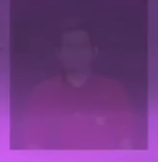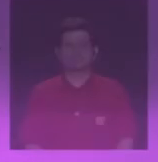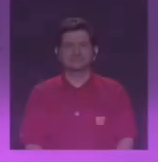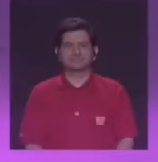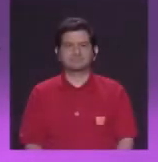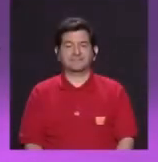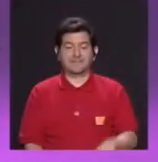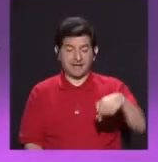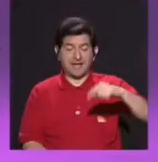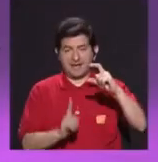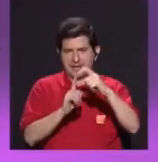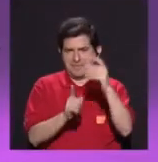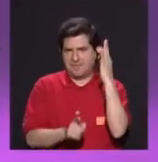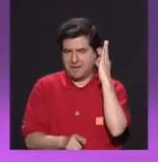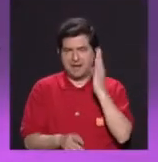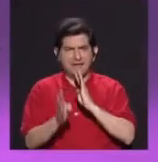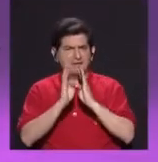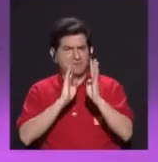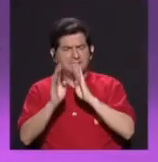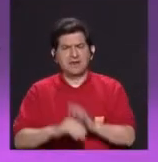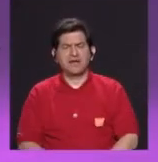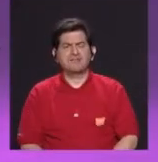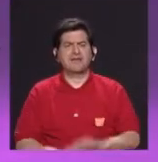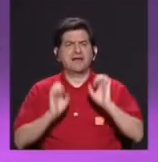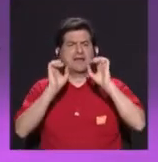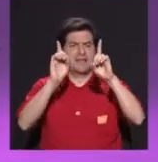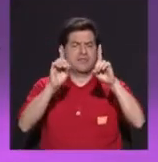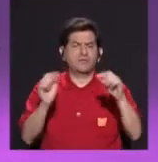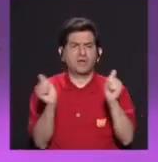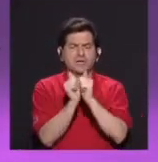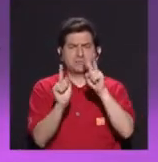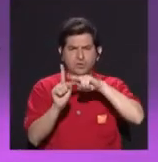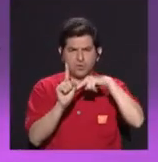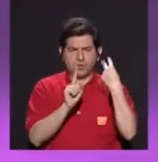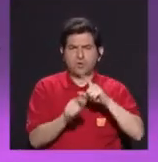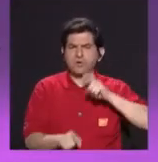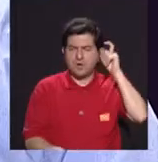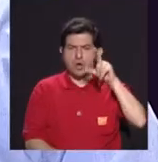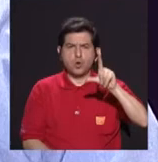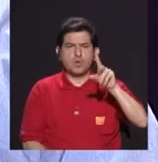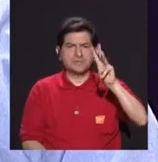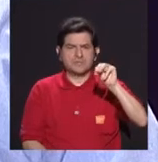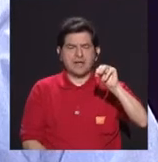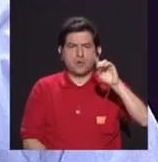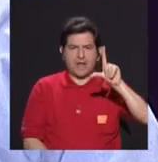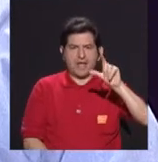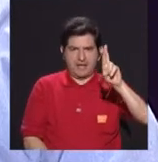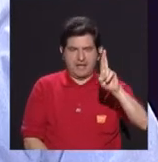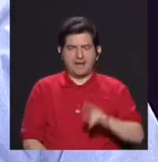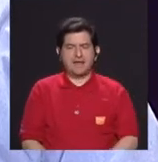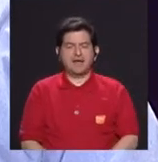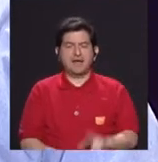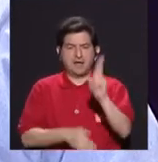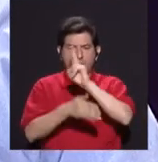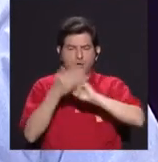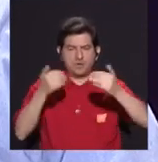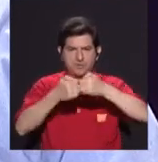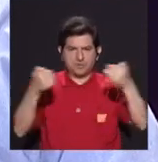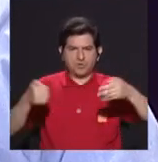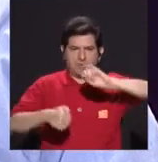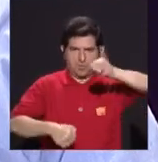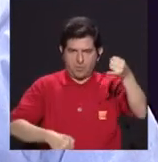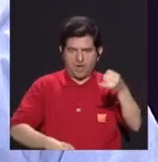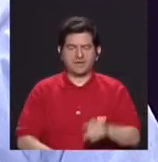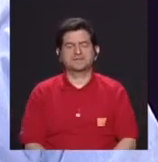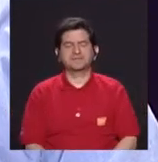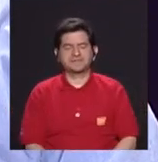estamos en palabra de mujer y estamos conversando sobre educación con perspectiva de género con luís manuel lara de la universidad autónoma de juárez muchas gracias